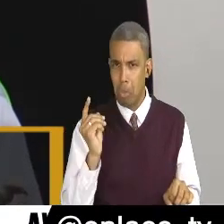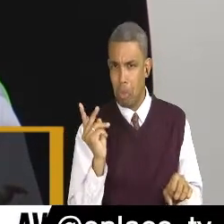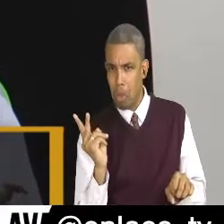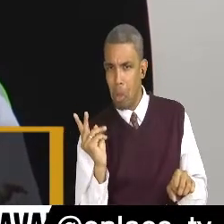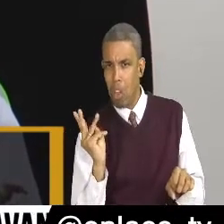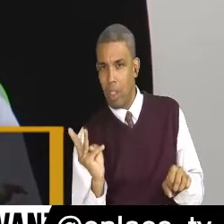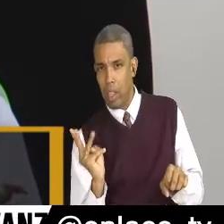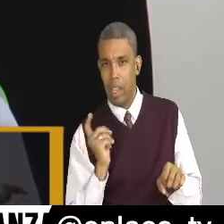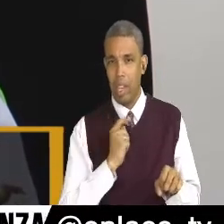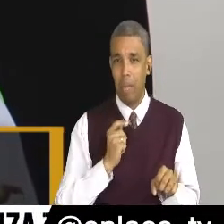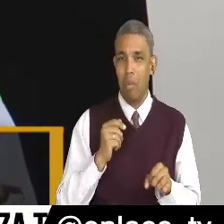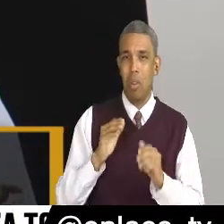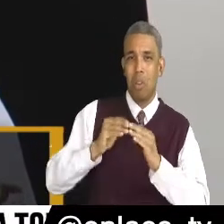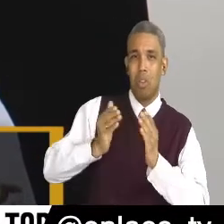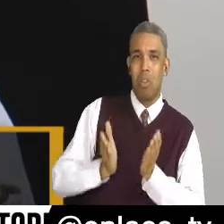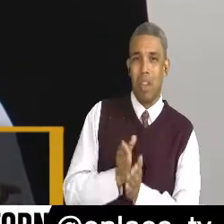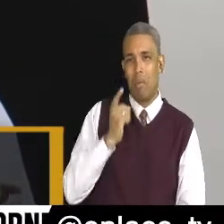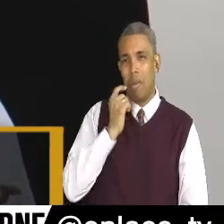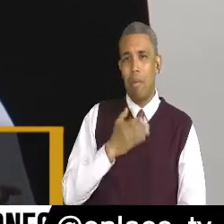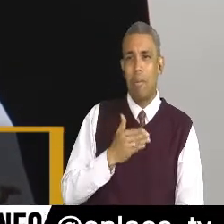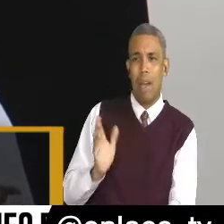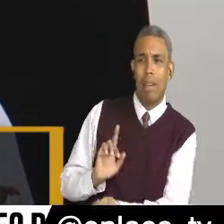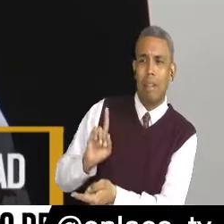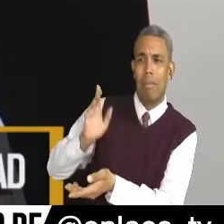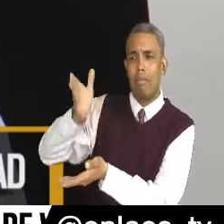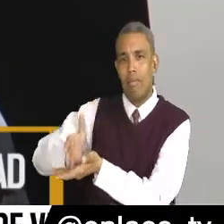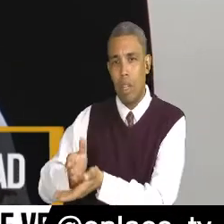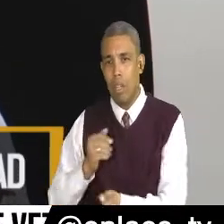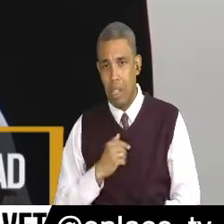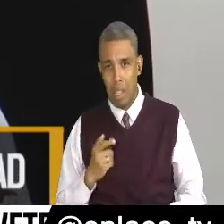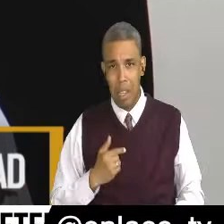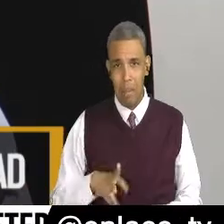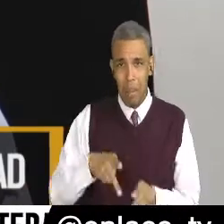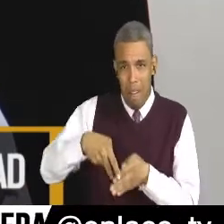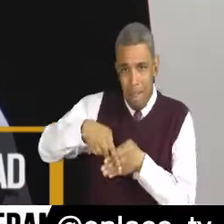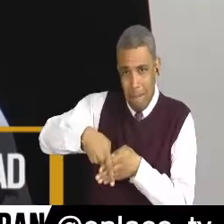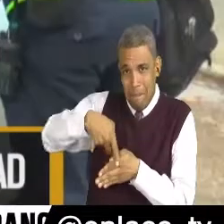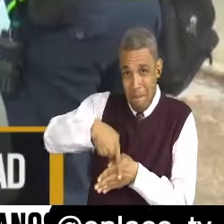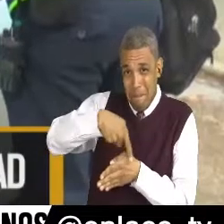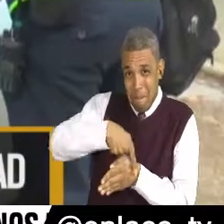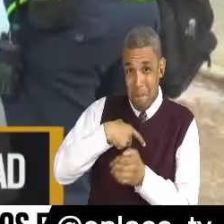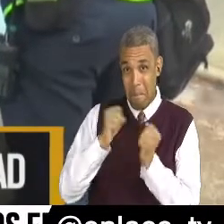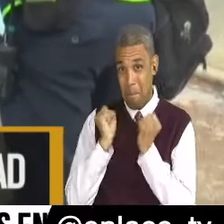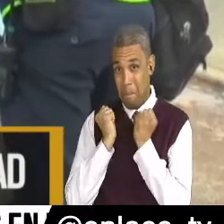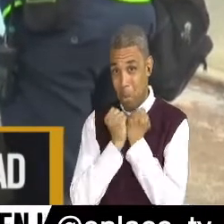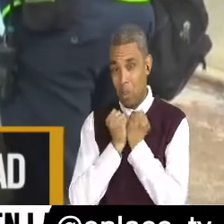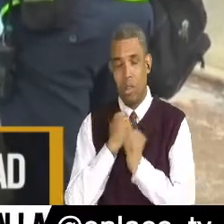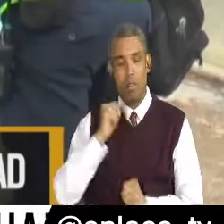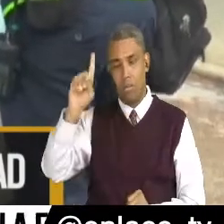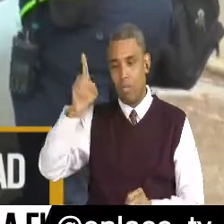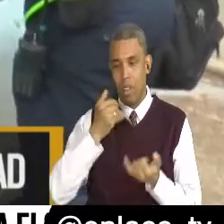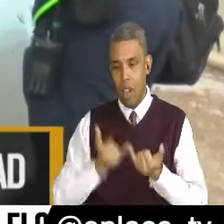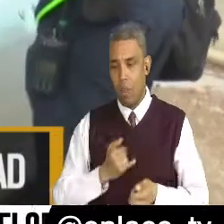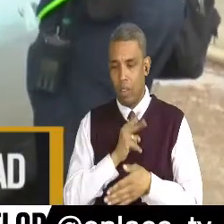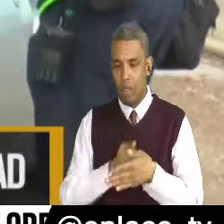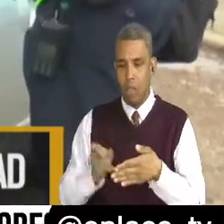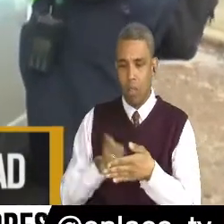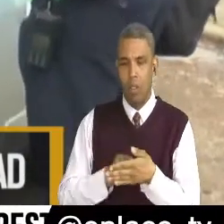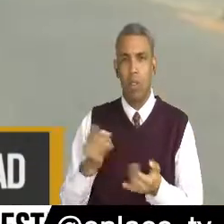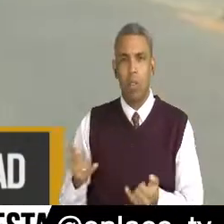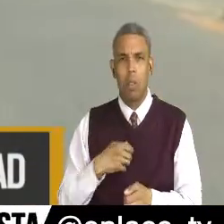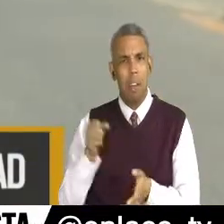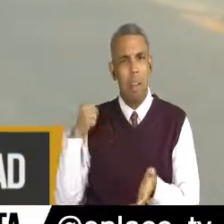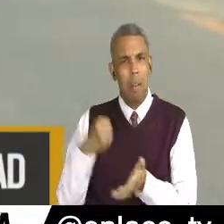colegio, y donde hay niños que lo llevan sin los elementos de seguridad respectivos. En resumen, el índice de accidentalidad se redujo según